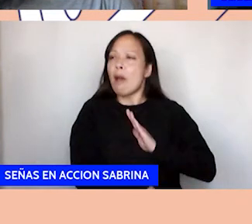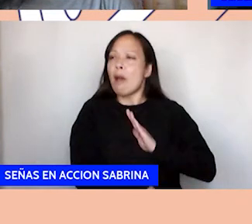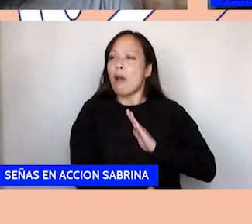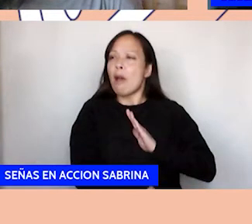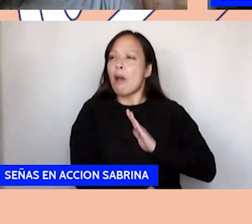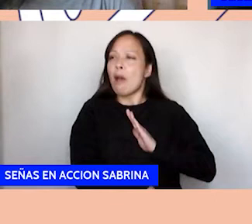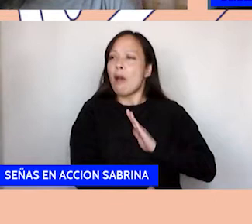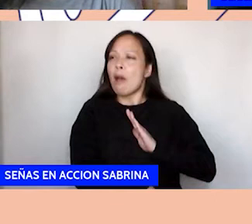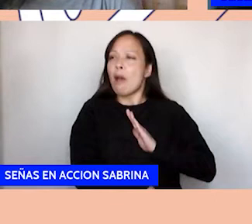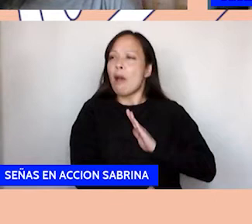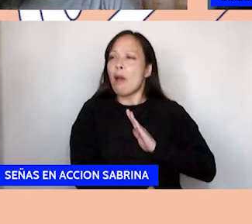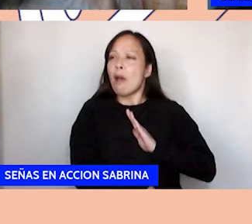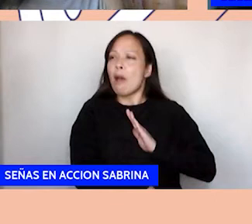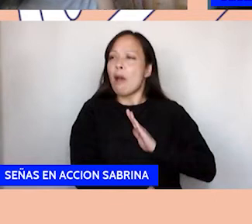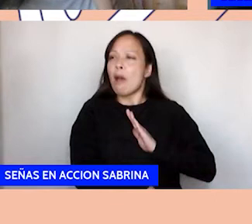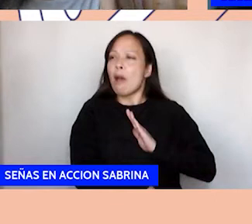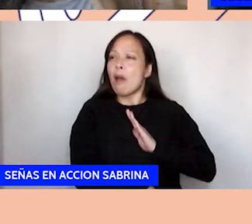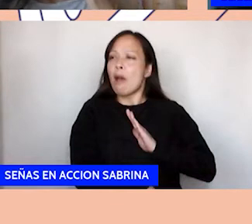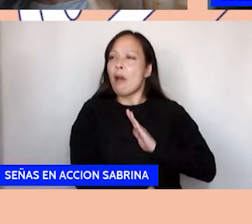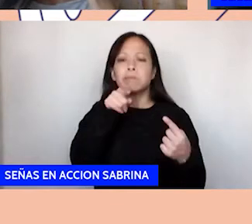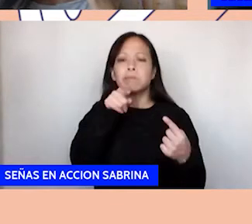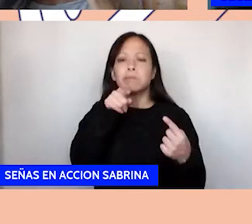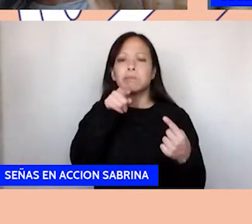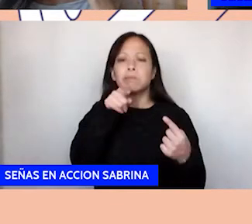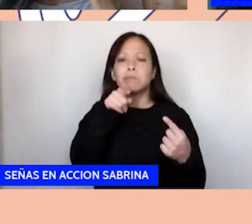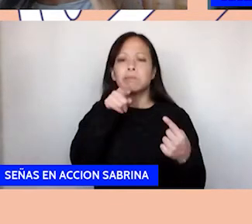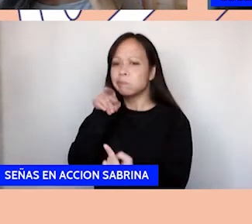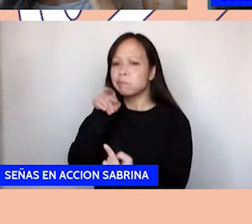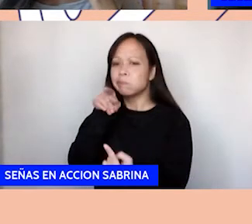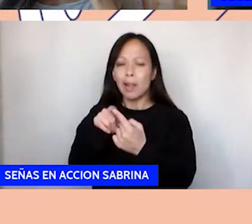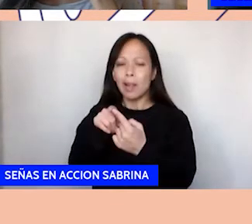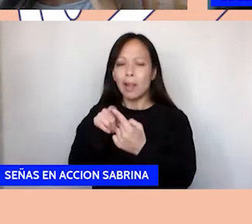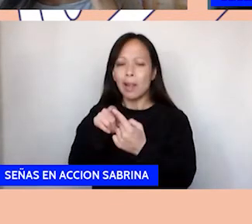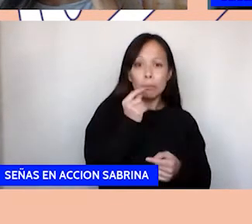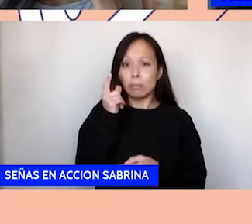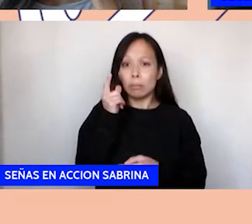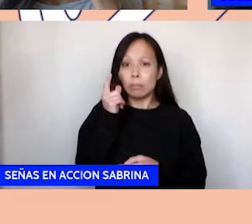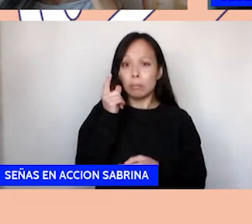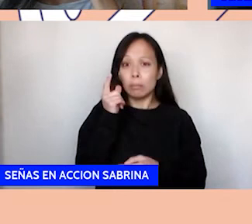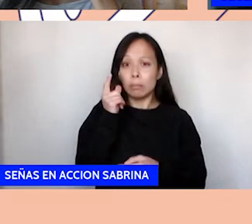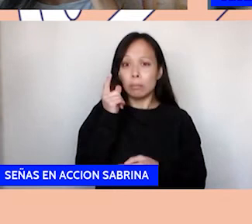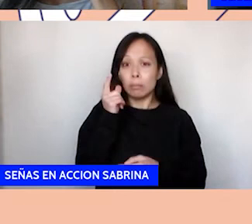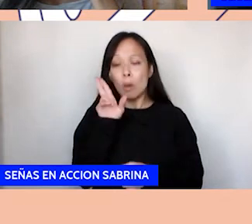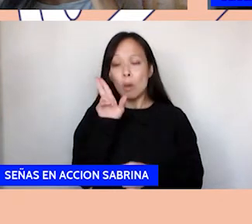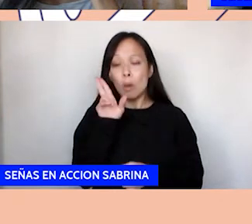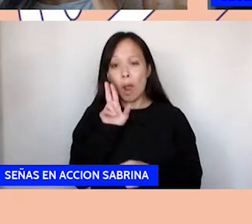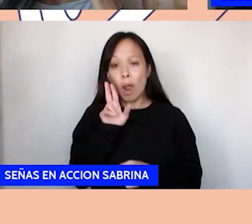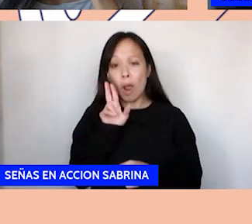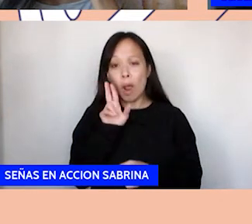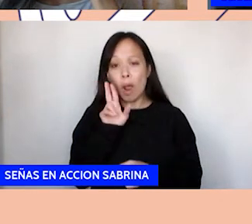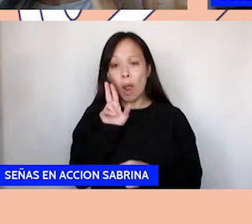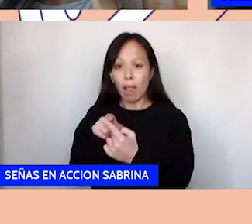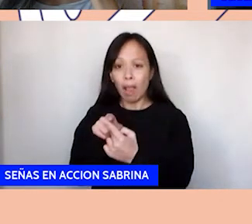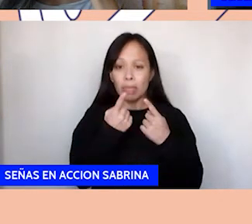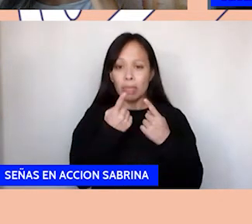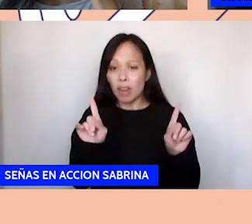¿no? Por lo menos yo lo veo así, yo quiero que me paguen igual que otro hombre que hace lo mismo que yo. Yo quiero que me paguen igual que cualquier